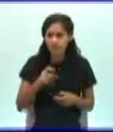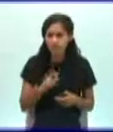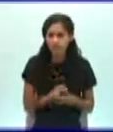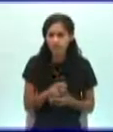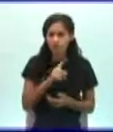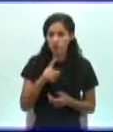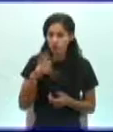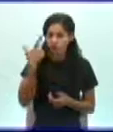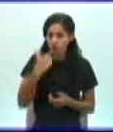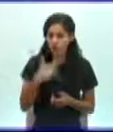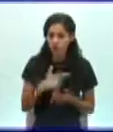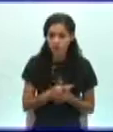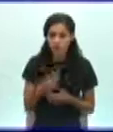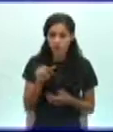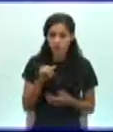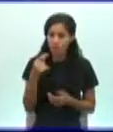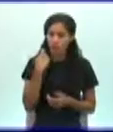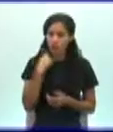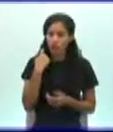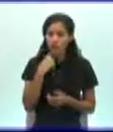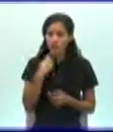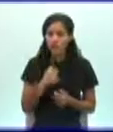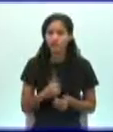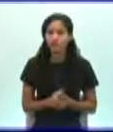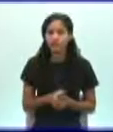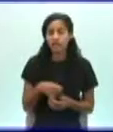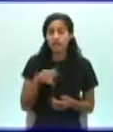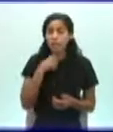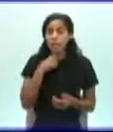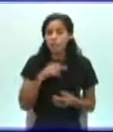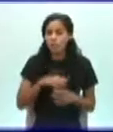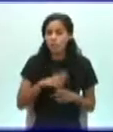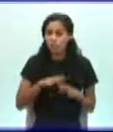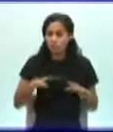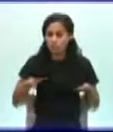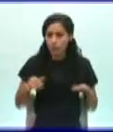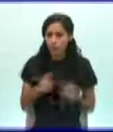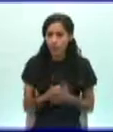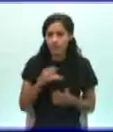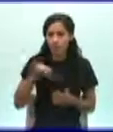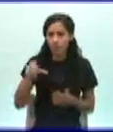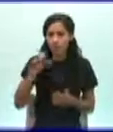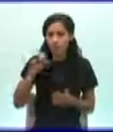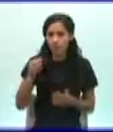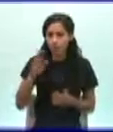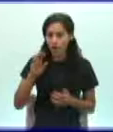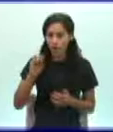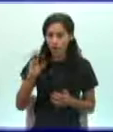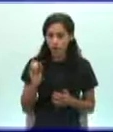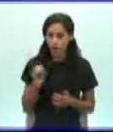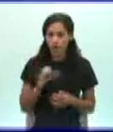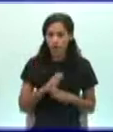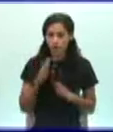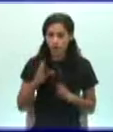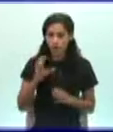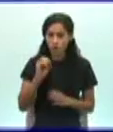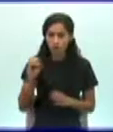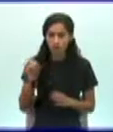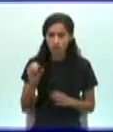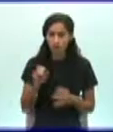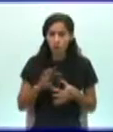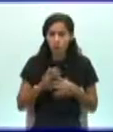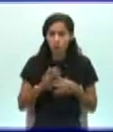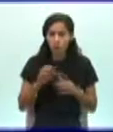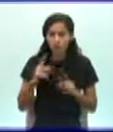de 1895 desembarcaron por Playitas de Cajobabo en la antigua provincia de Oriente, en la zona de